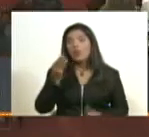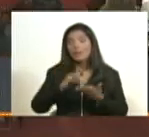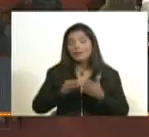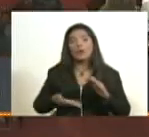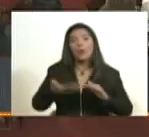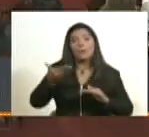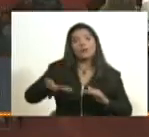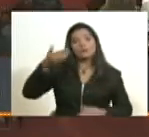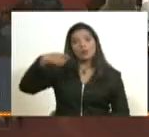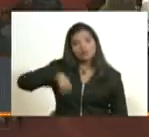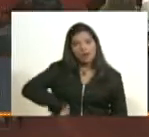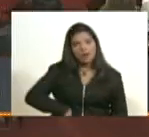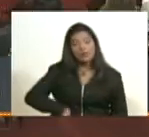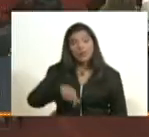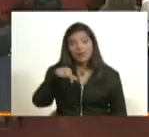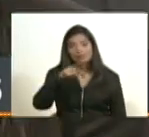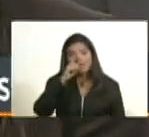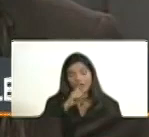¿verdad?